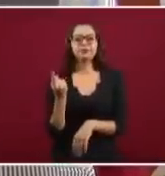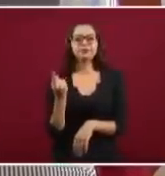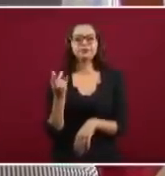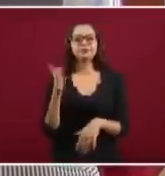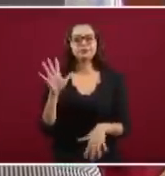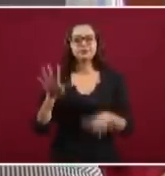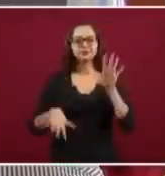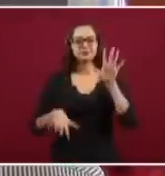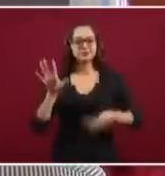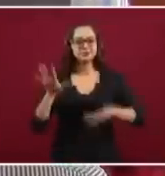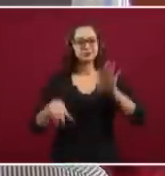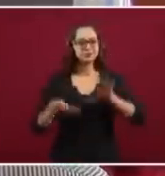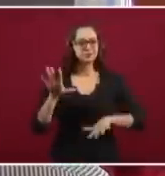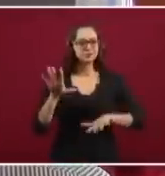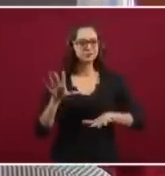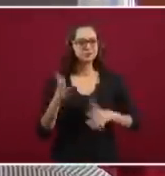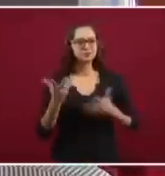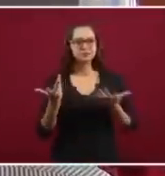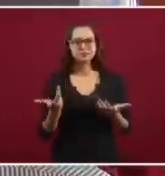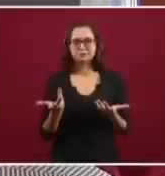a veces hay mucho